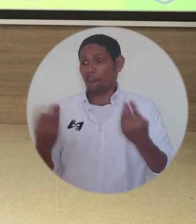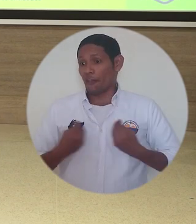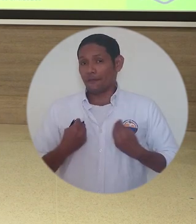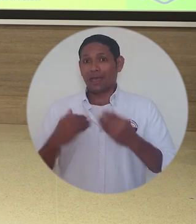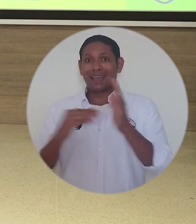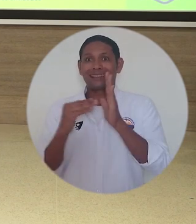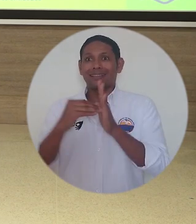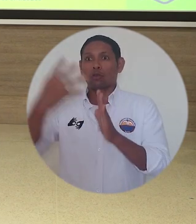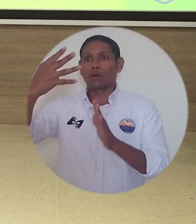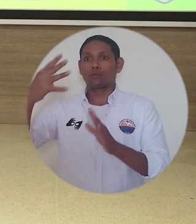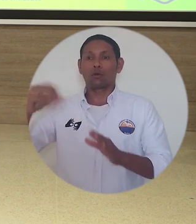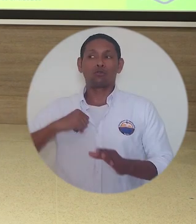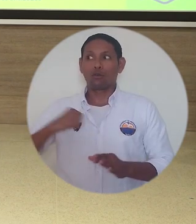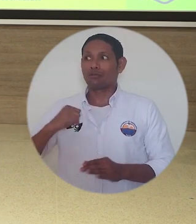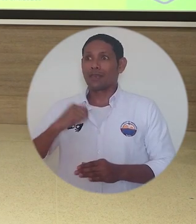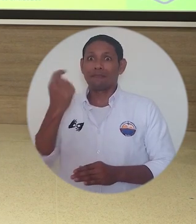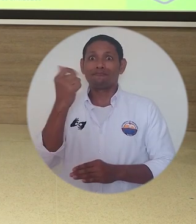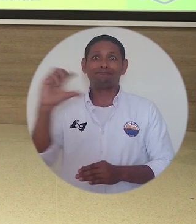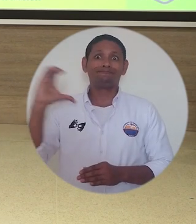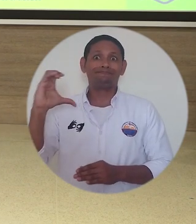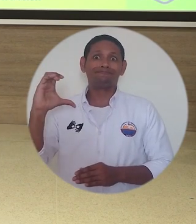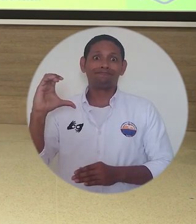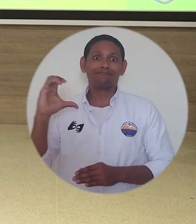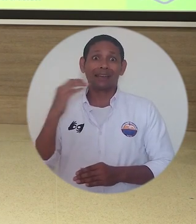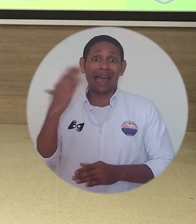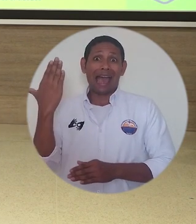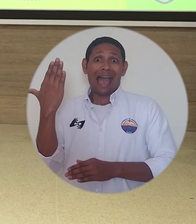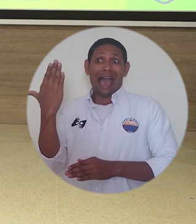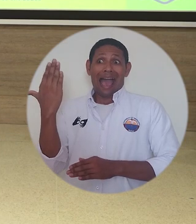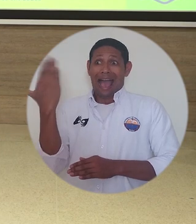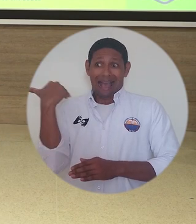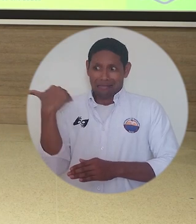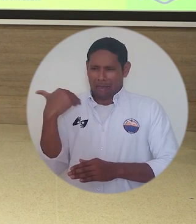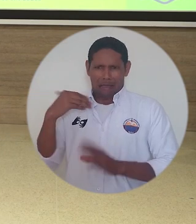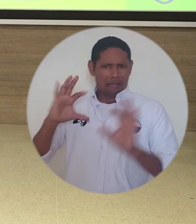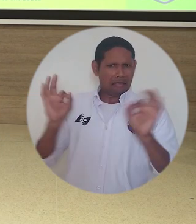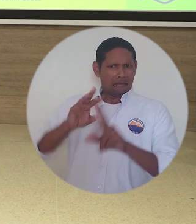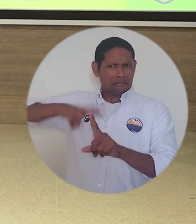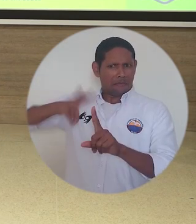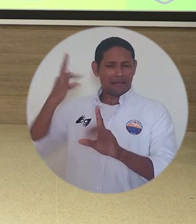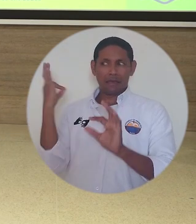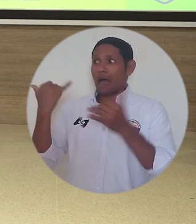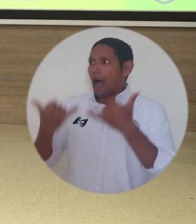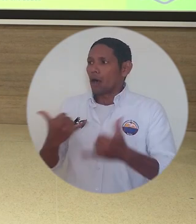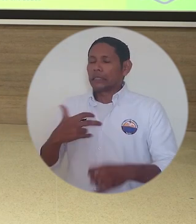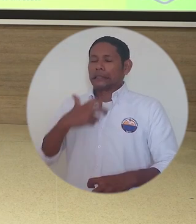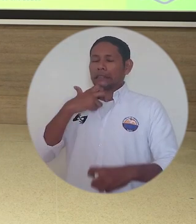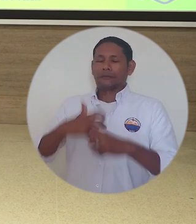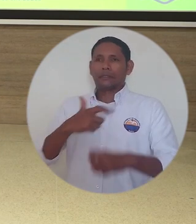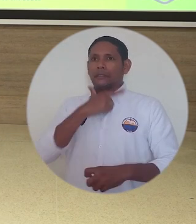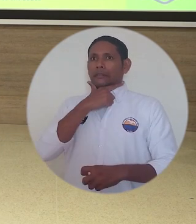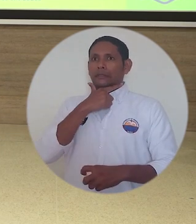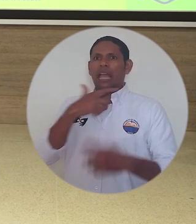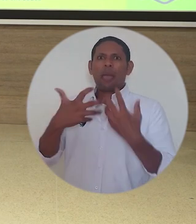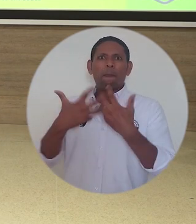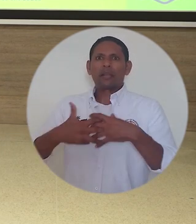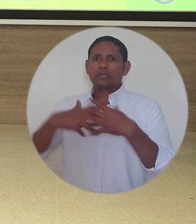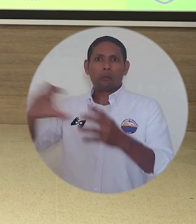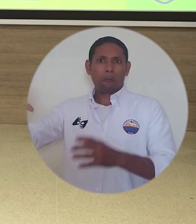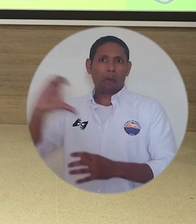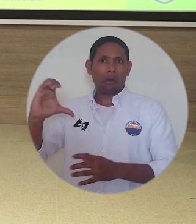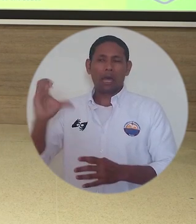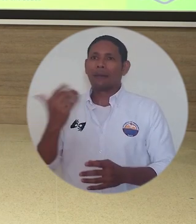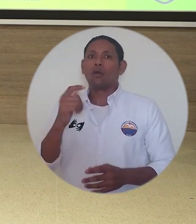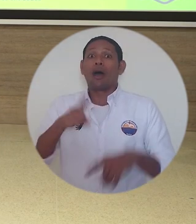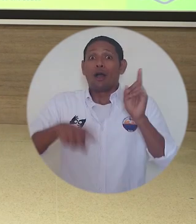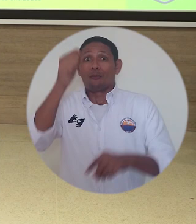pero en realidad no tiene ingresos. ¿Qué pasa con esta situación? Esto es progresivo. Entonces, quien no estaba en situación de crisis hace 3 meses, ya ahorita de pronto la empresa le dejaron